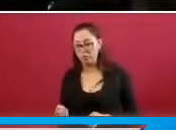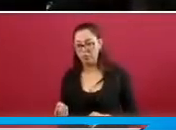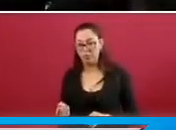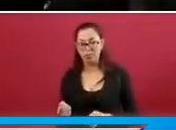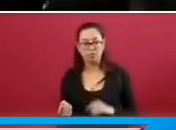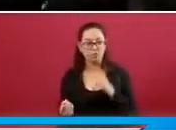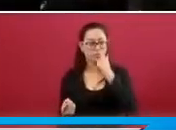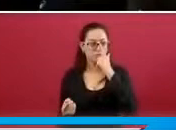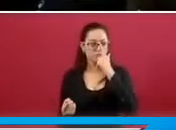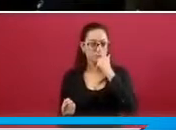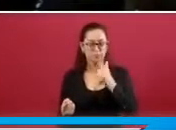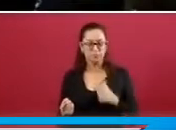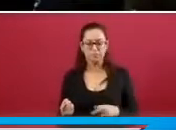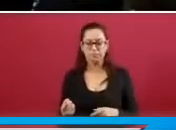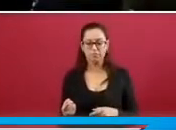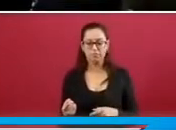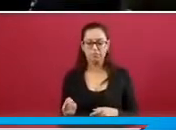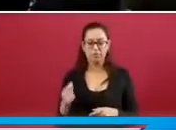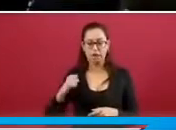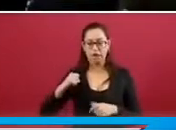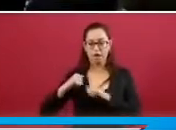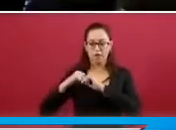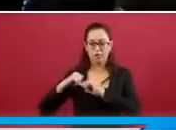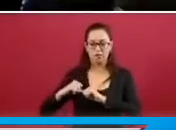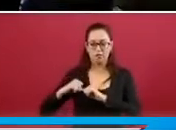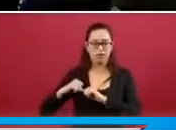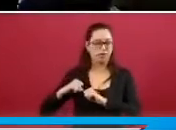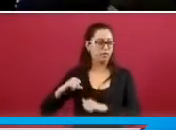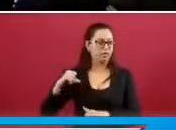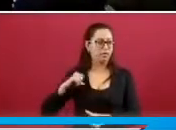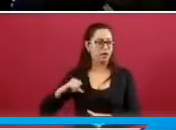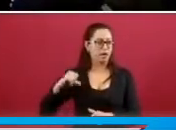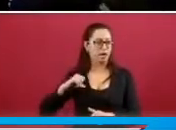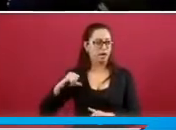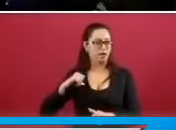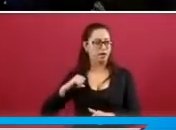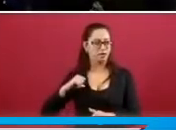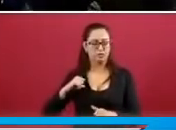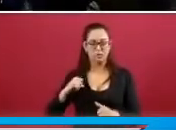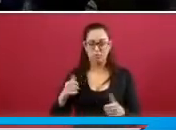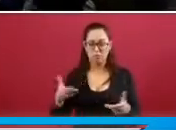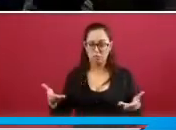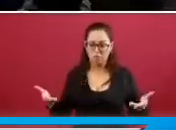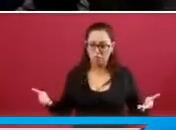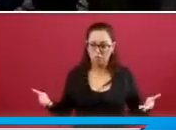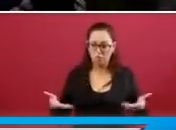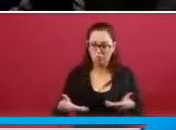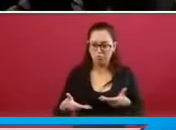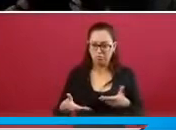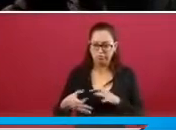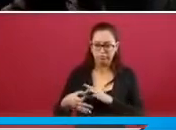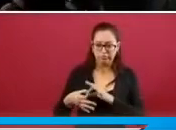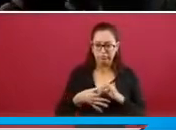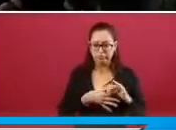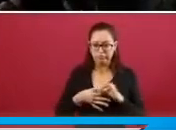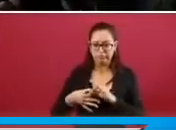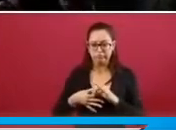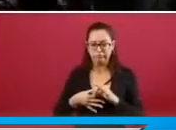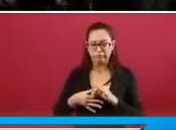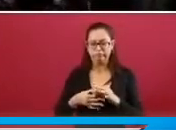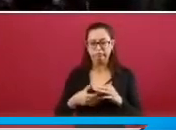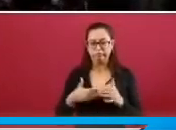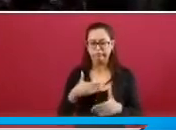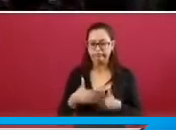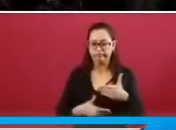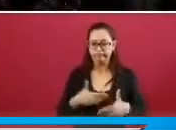destrucción. En el periodo de Carlos Salinas de Gortari se abre la posibilidad a la privatización. En una lista de las personas más destacadas de los promotores